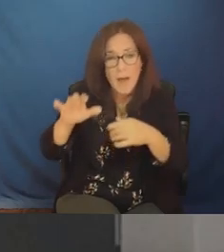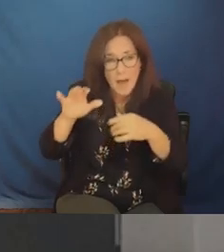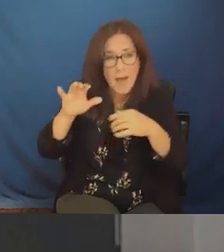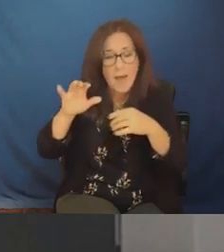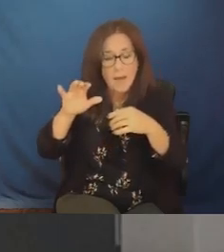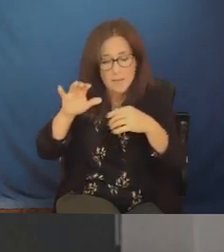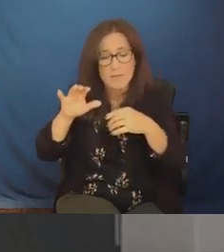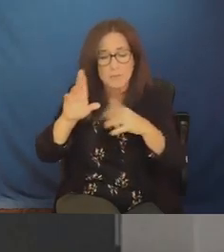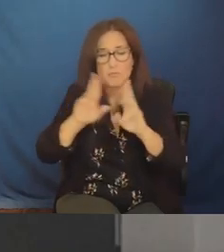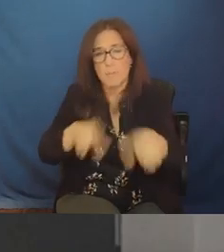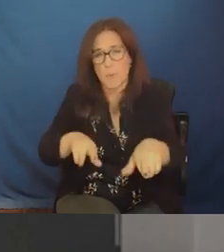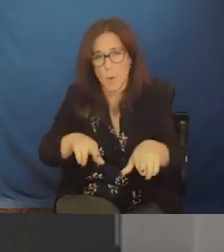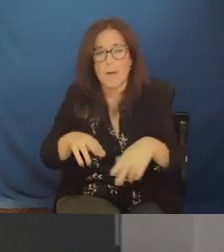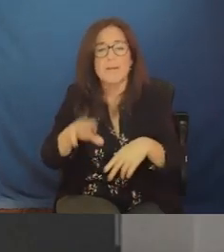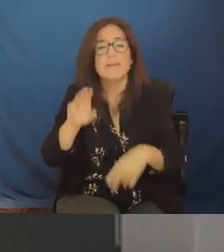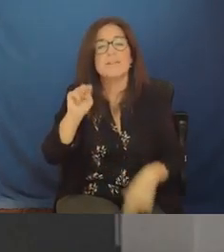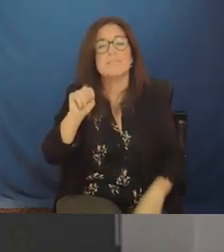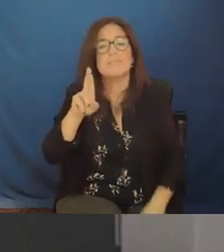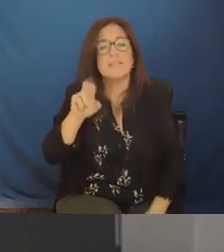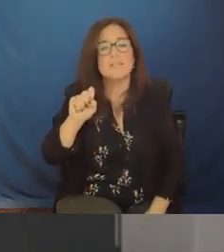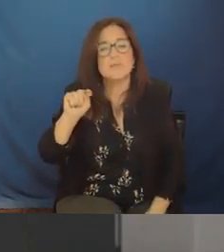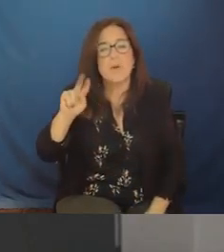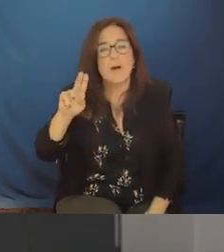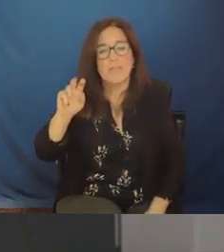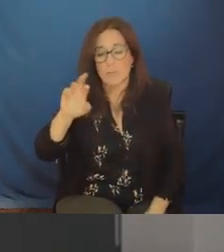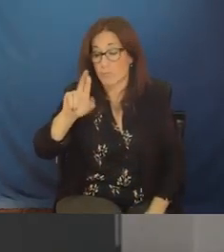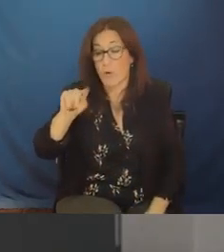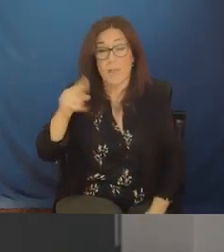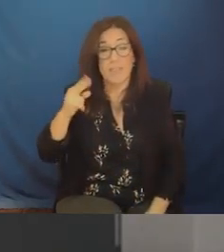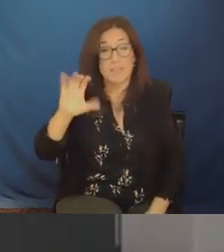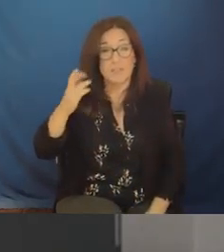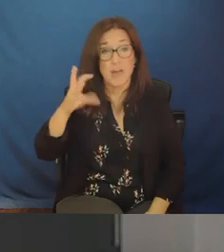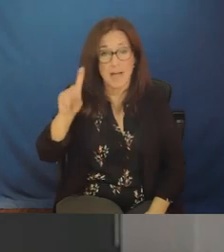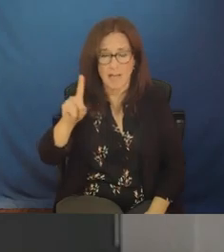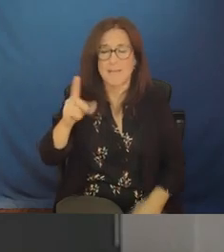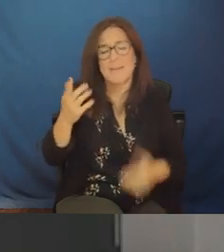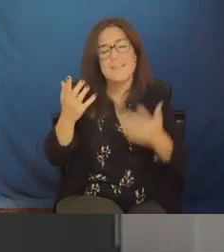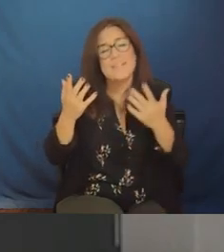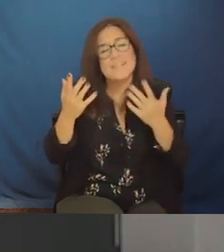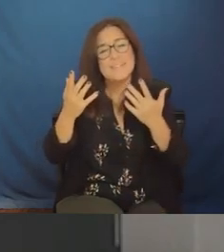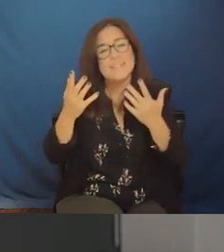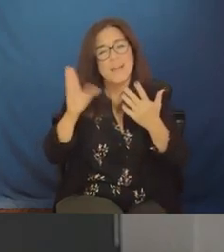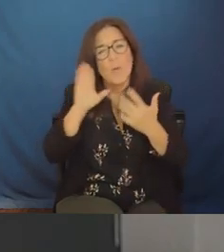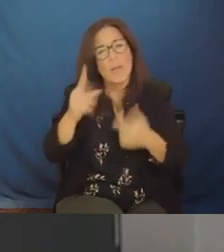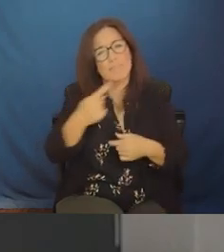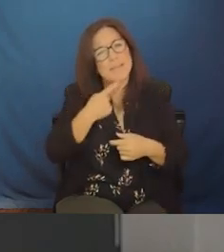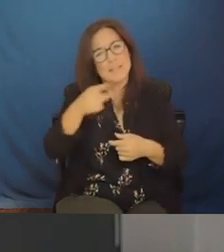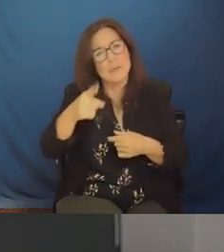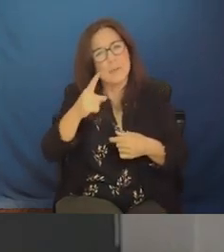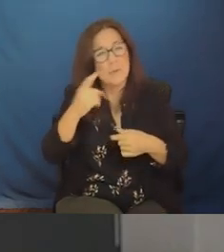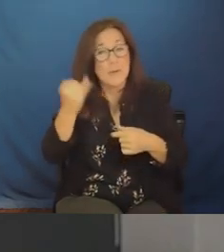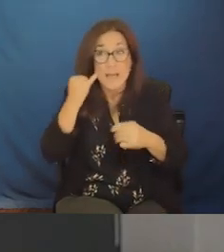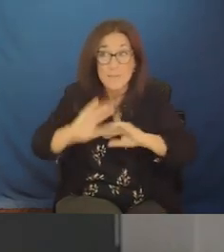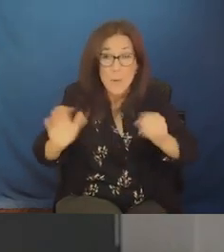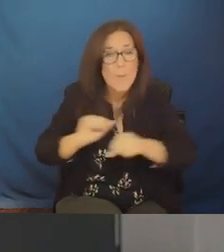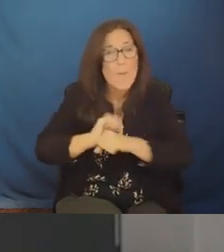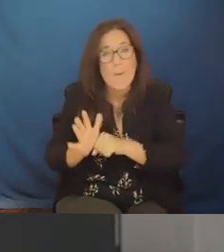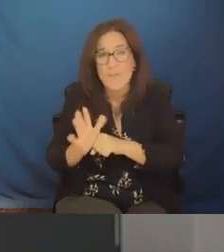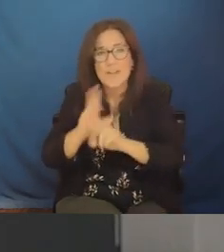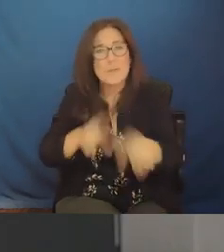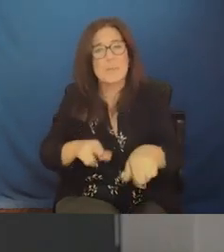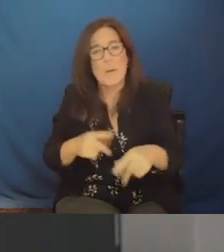en road house es un placer escucharle otra vez y le vamos a extrañar en las futuras reuniones cuando no tengamos que tener estos informes